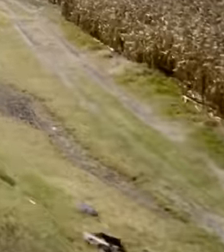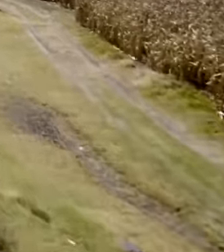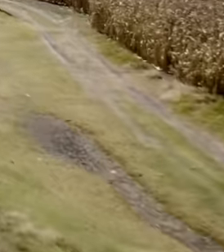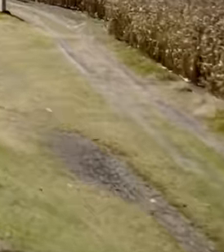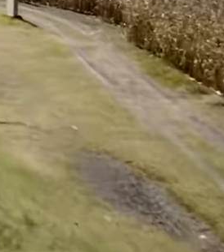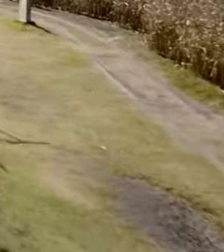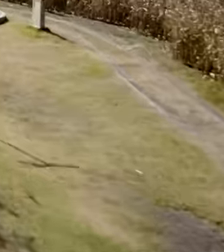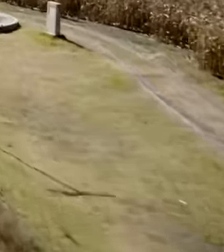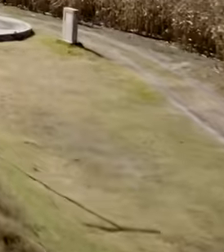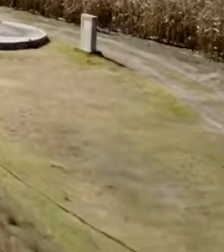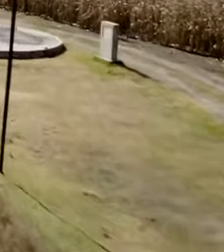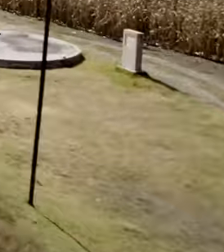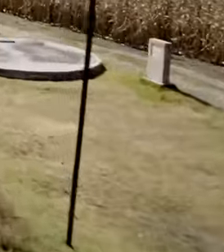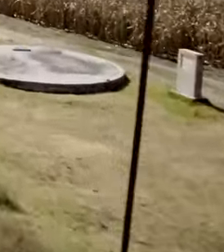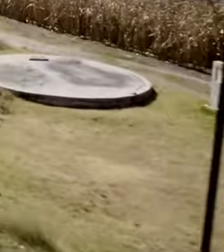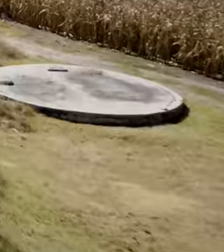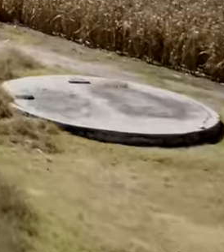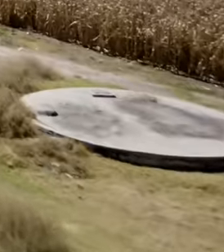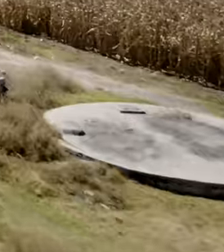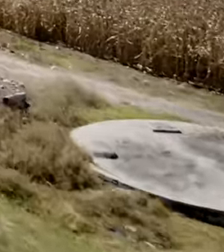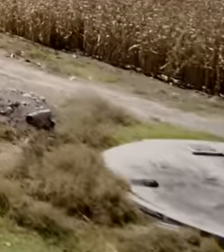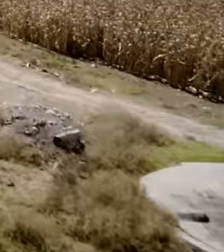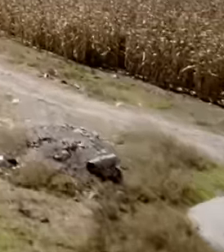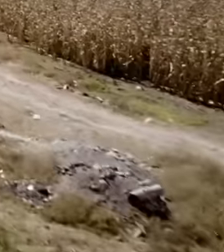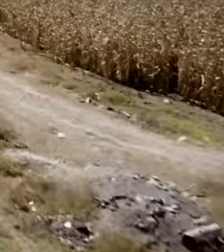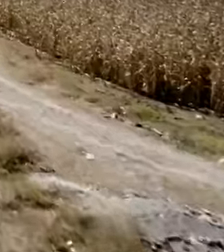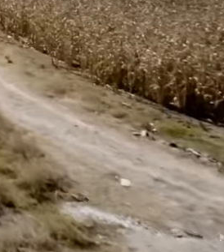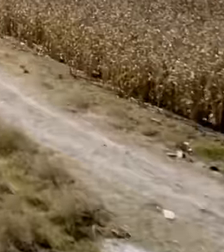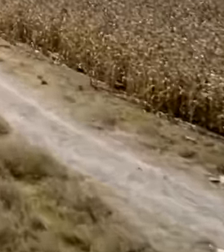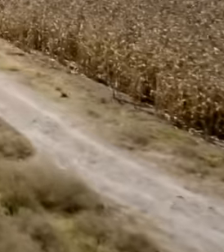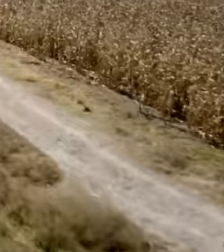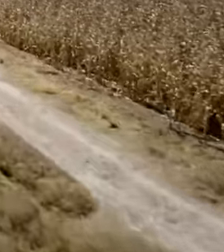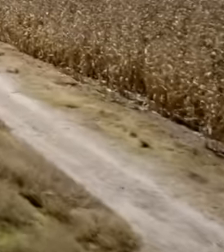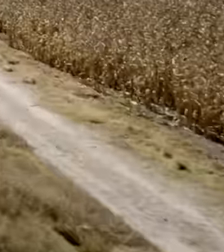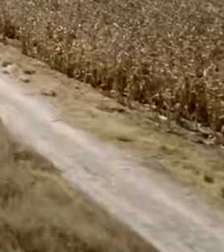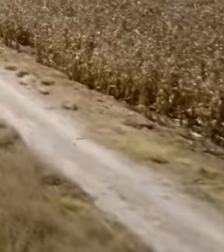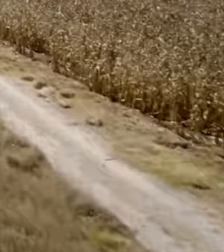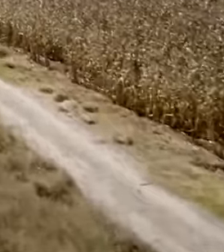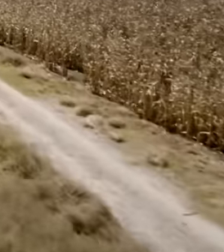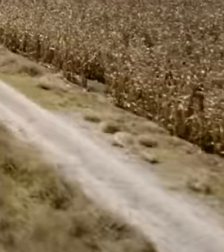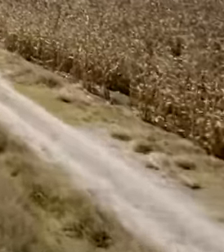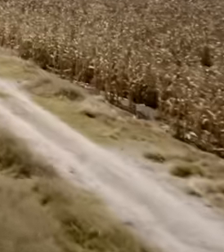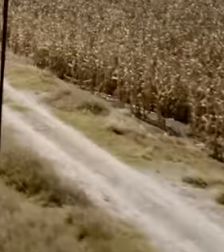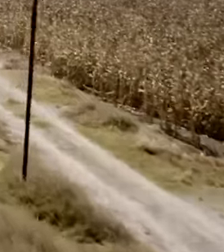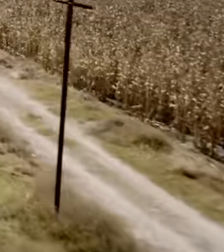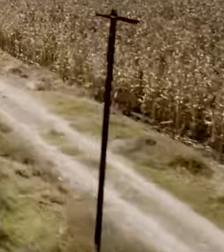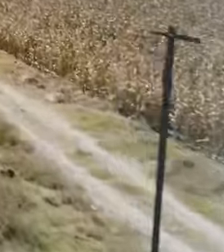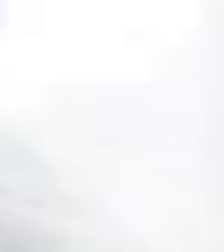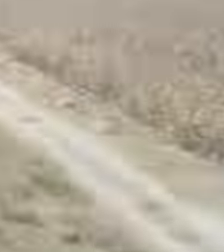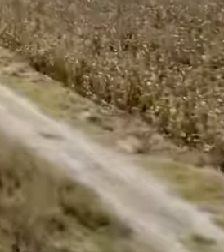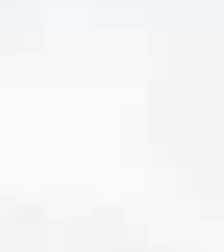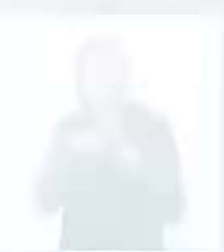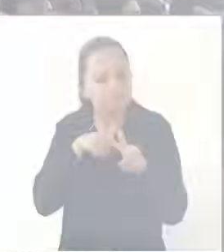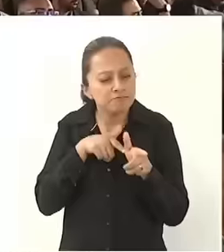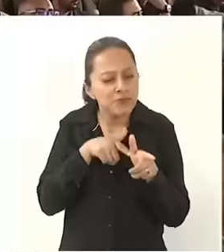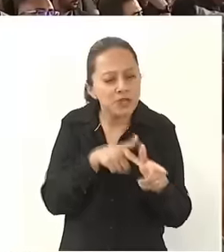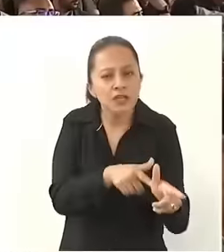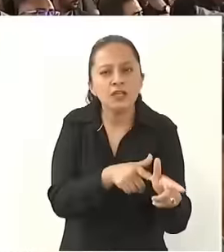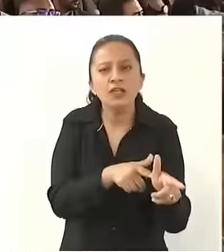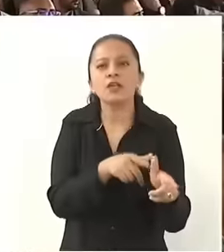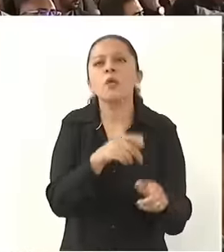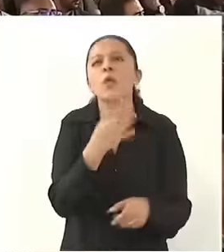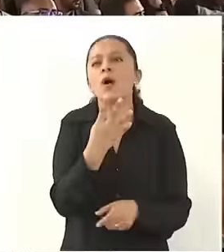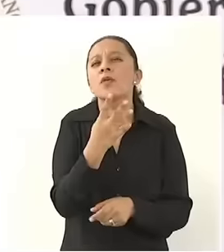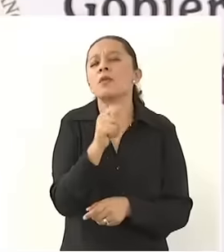y así ponerla en operación al beneficio de todos los mexicanos. Hoy, en el